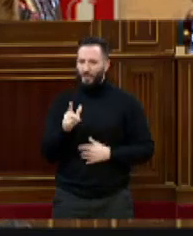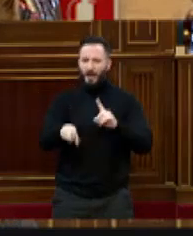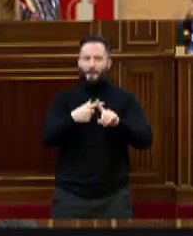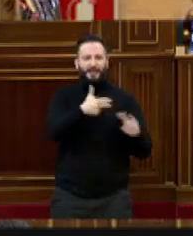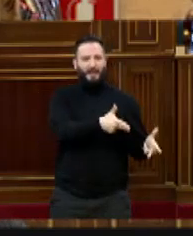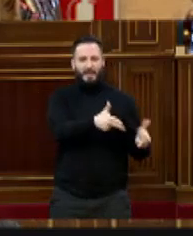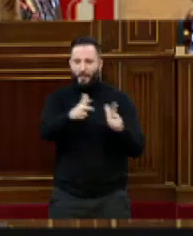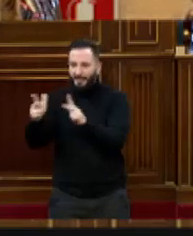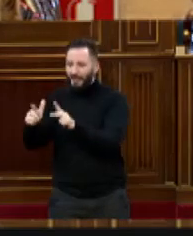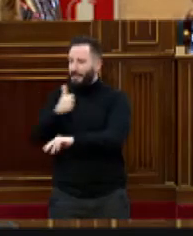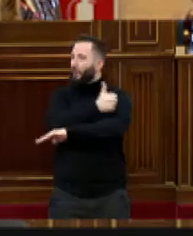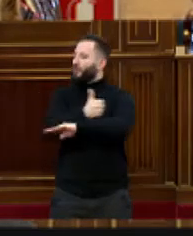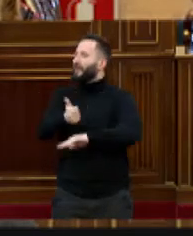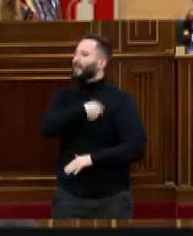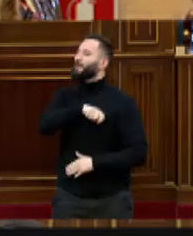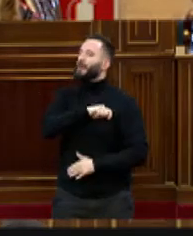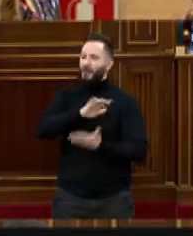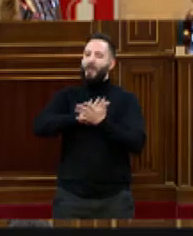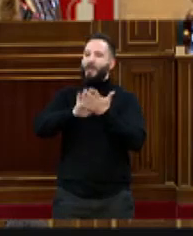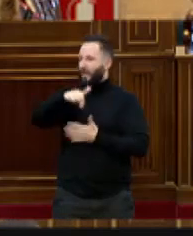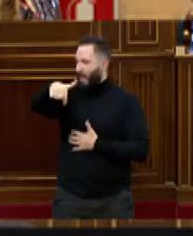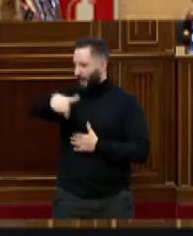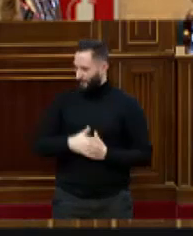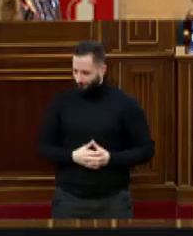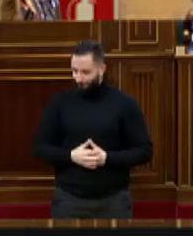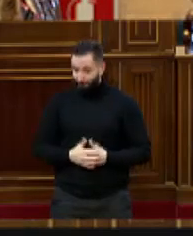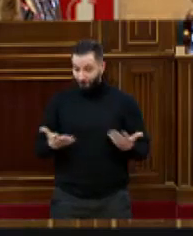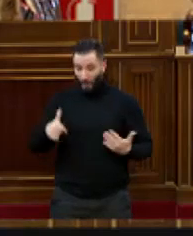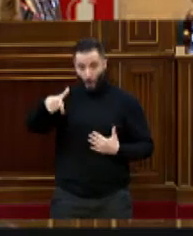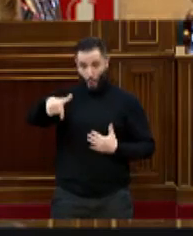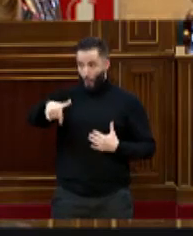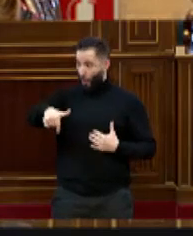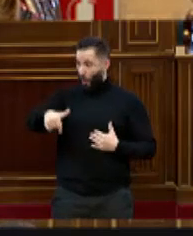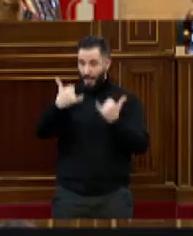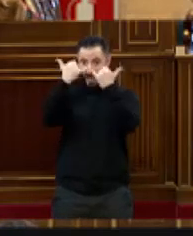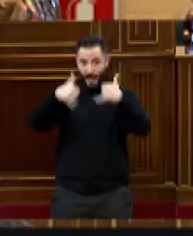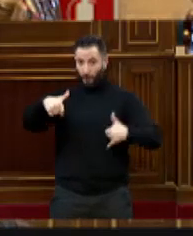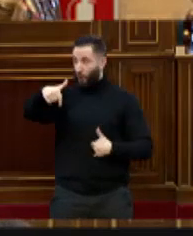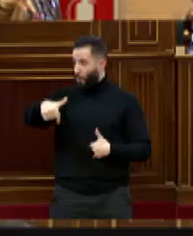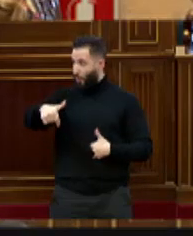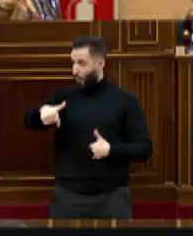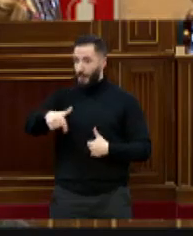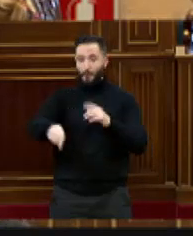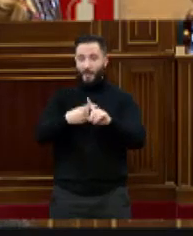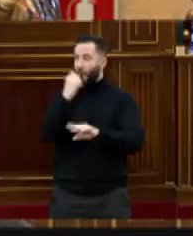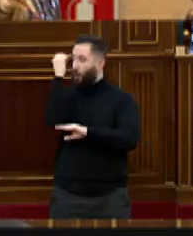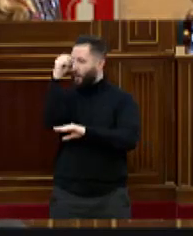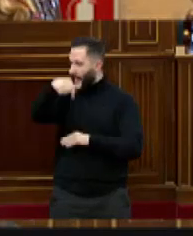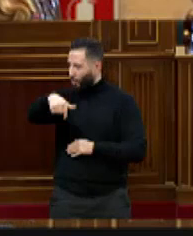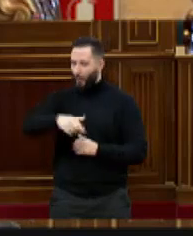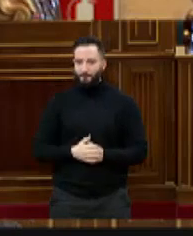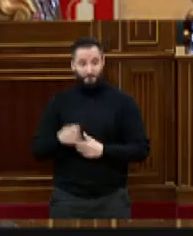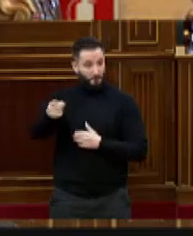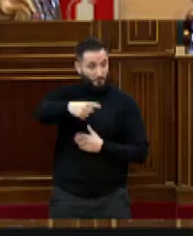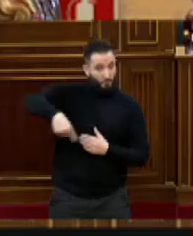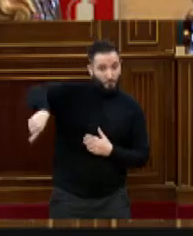libertades de la ciudadanía española Pues bien hoy con este acto con estas jornadas ustedes